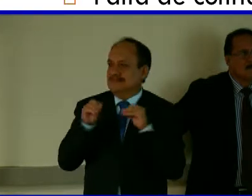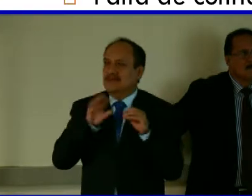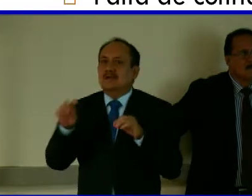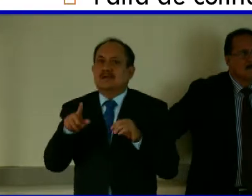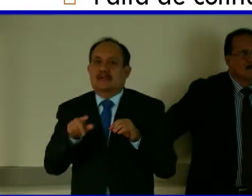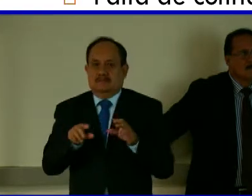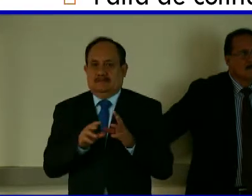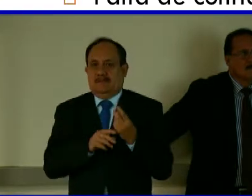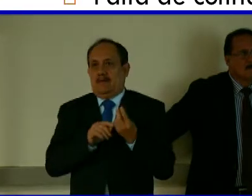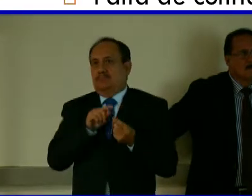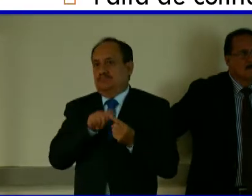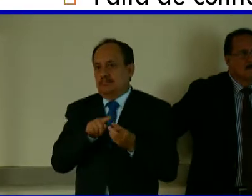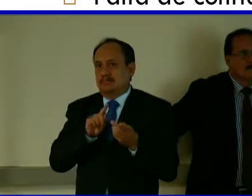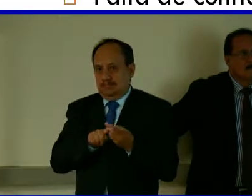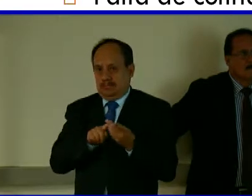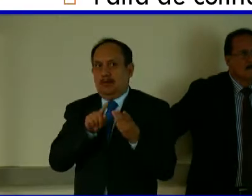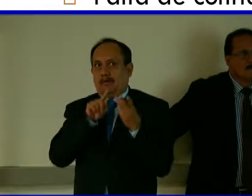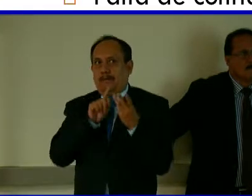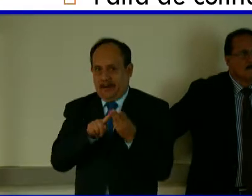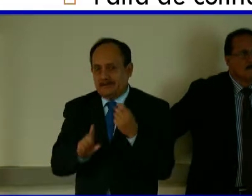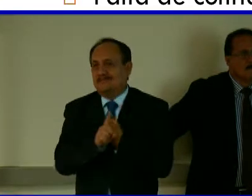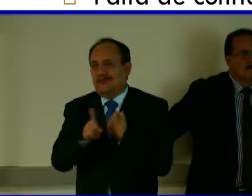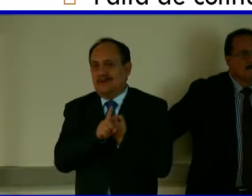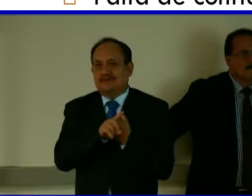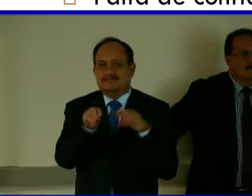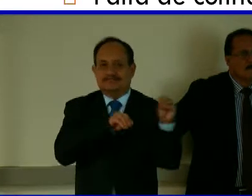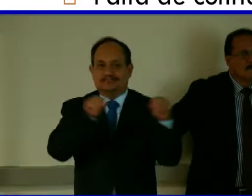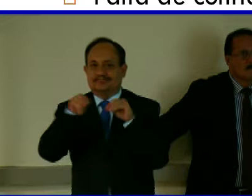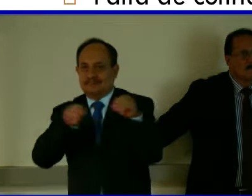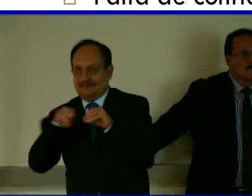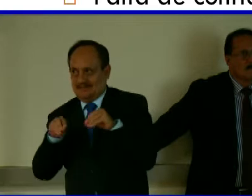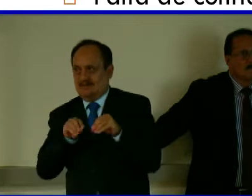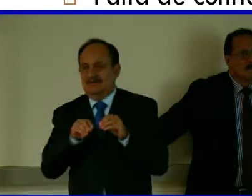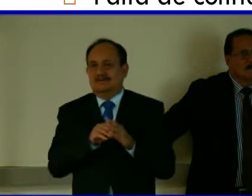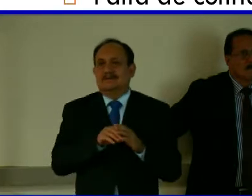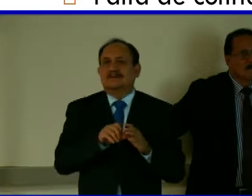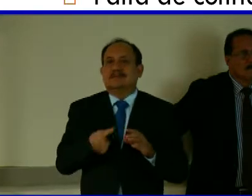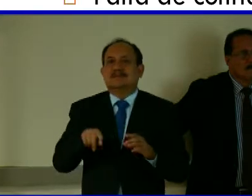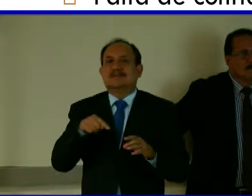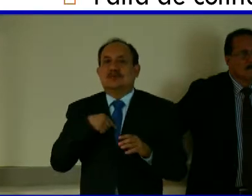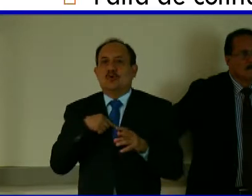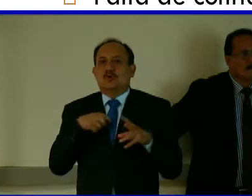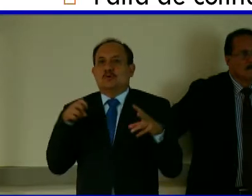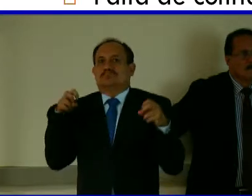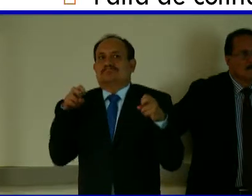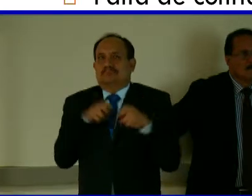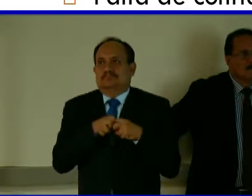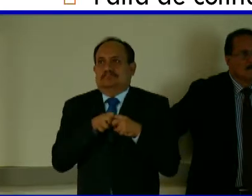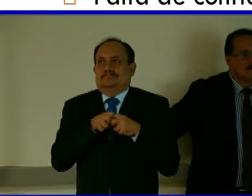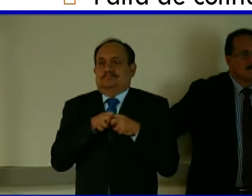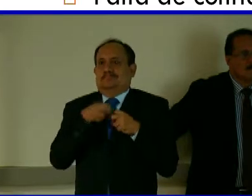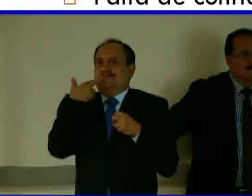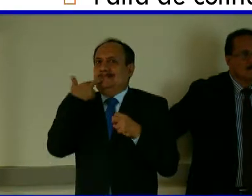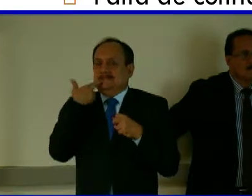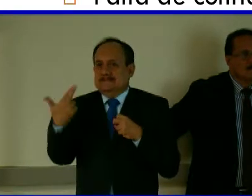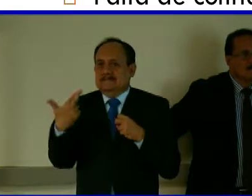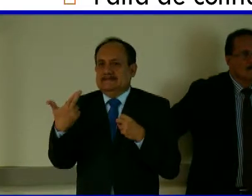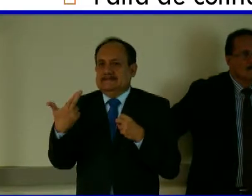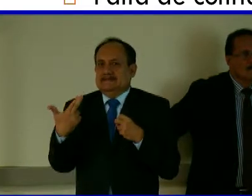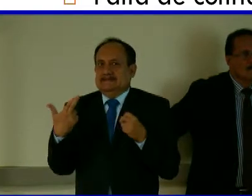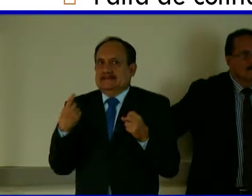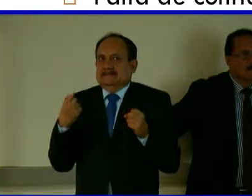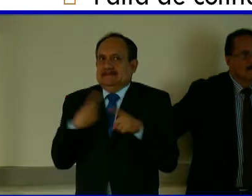voy a tener hiperactividad. Y cuando estoy tenso, voy a responder de una forma